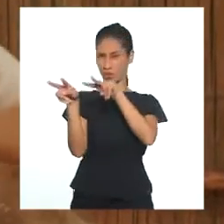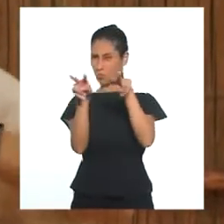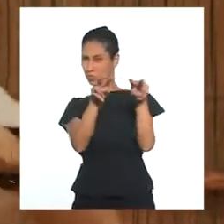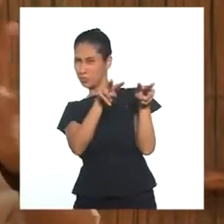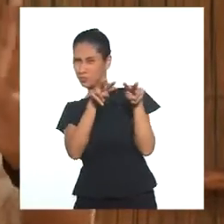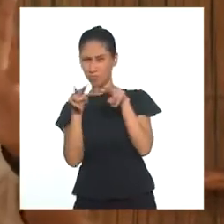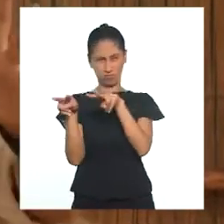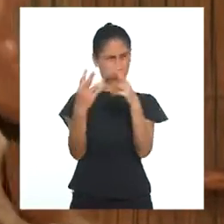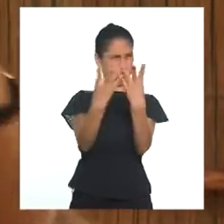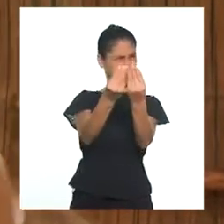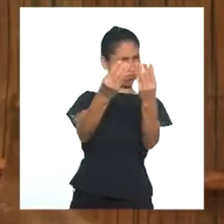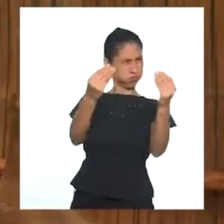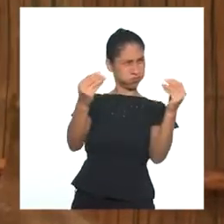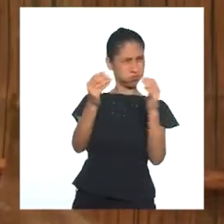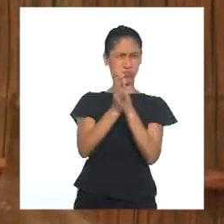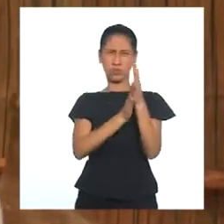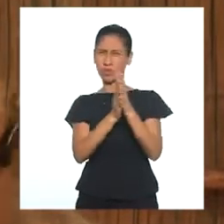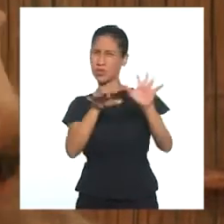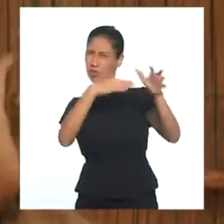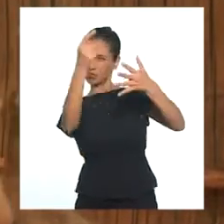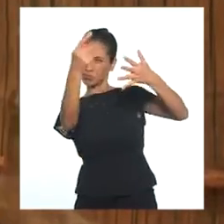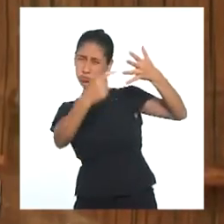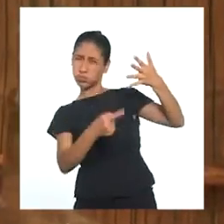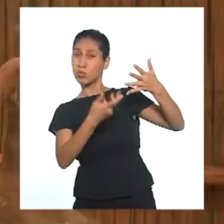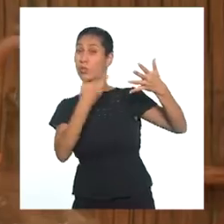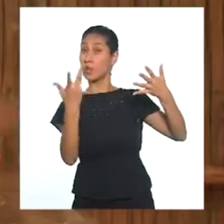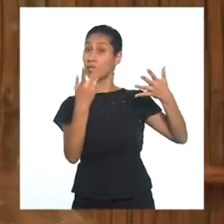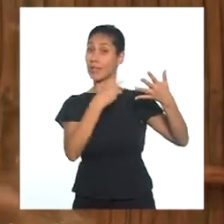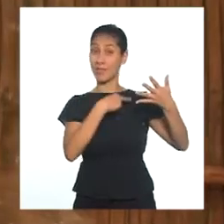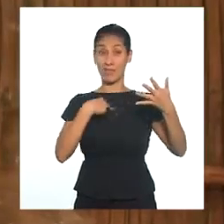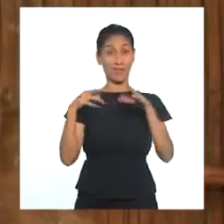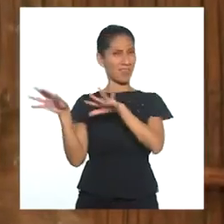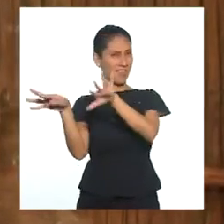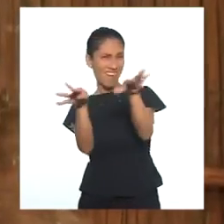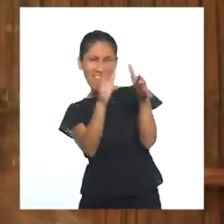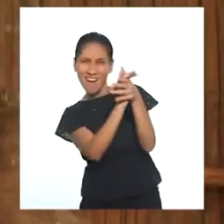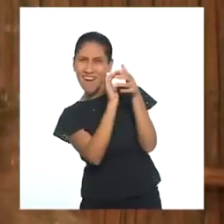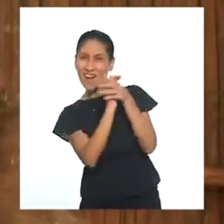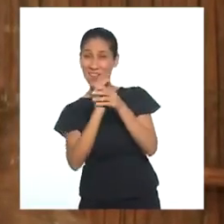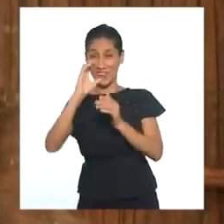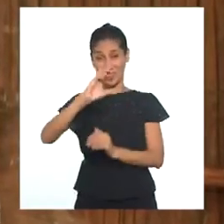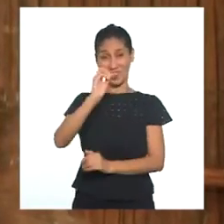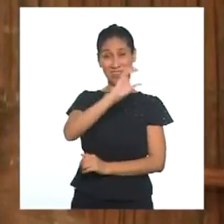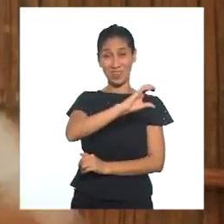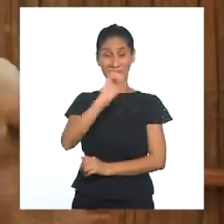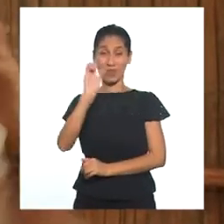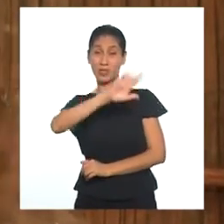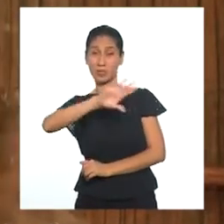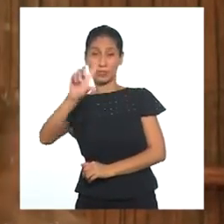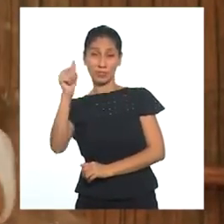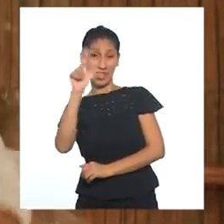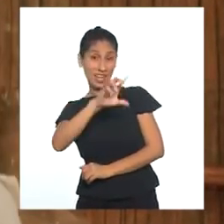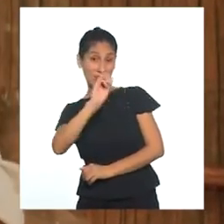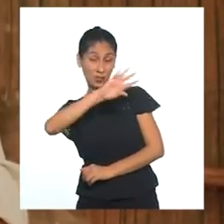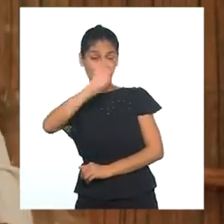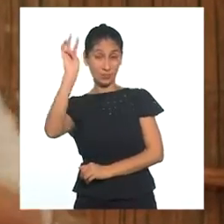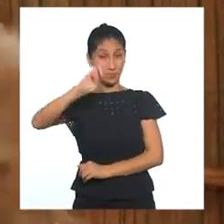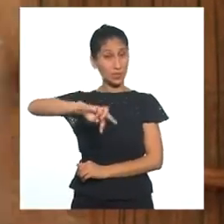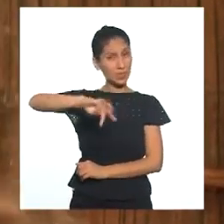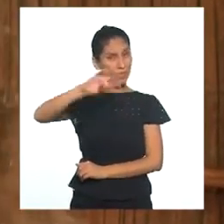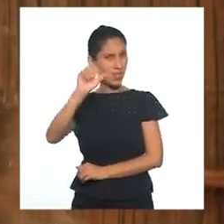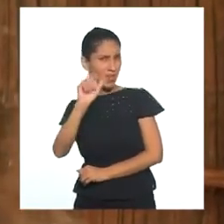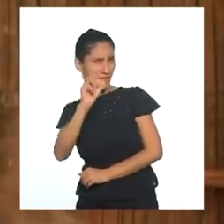visto muchísimas actividades con las que nuestros amigos Coco, Lalo y Mika pudieron